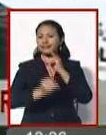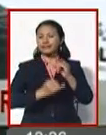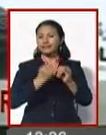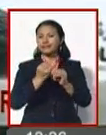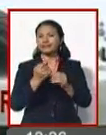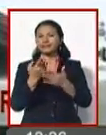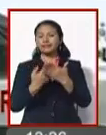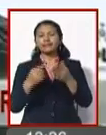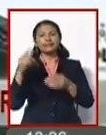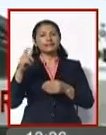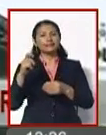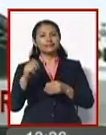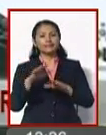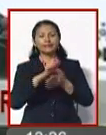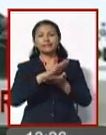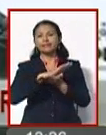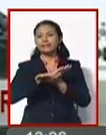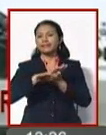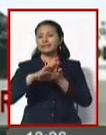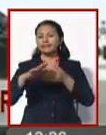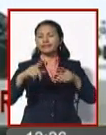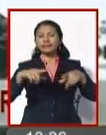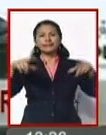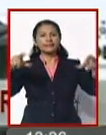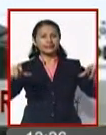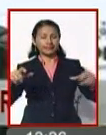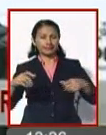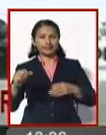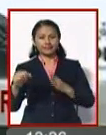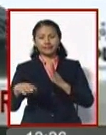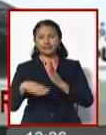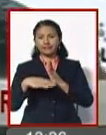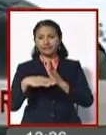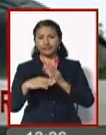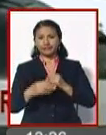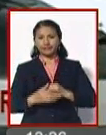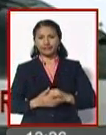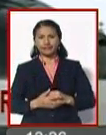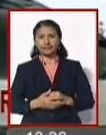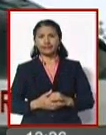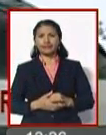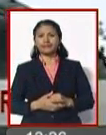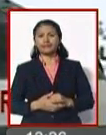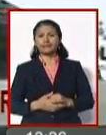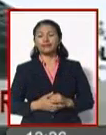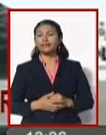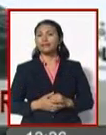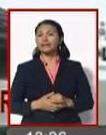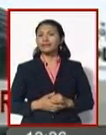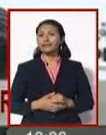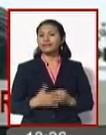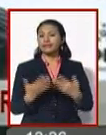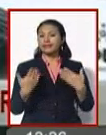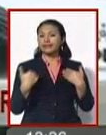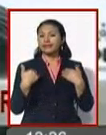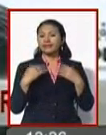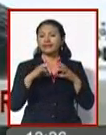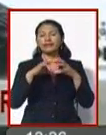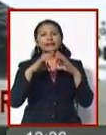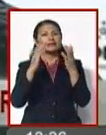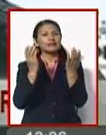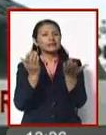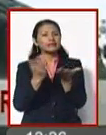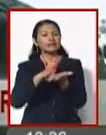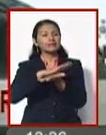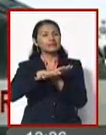internacionales del requerimiento de las superficies deportivas en donde se practica fútbol, que tiene la particularidad de tener un rodeamiento de balón, en